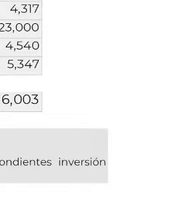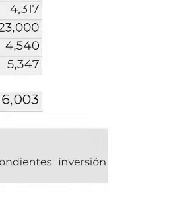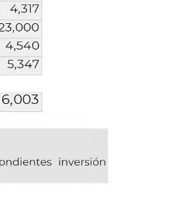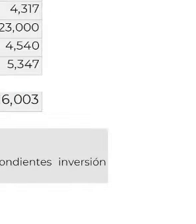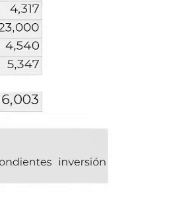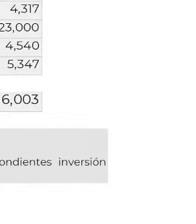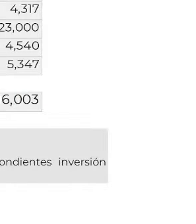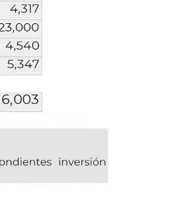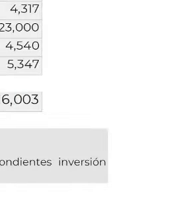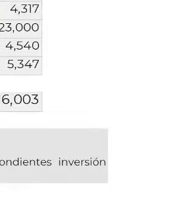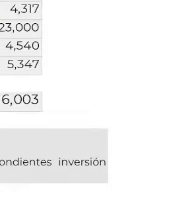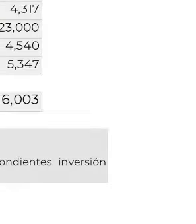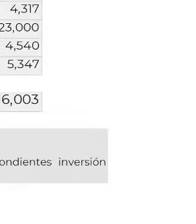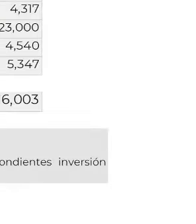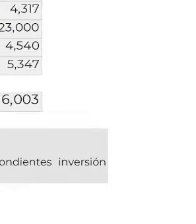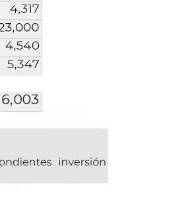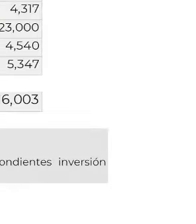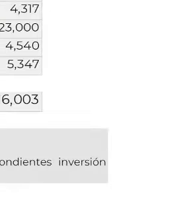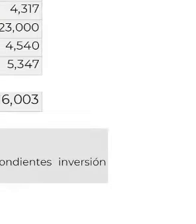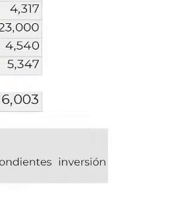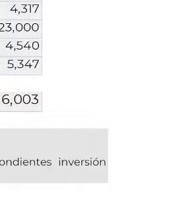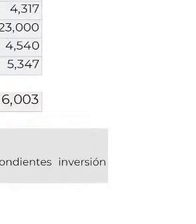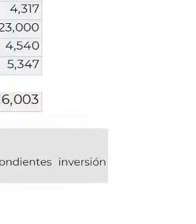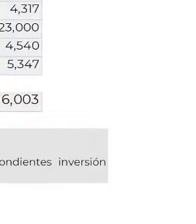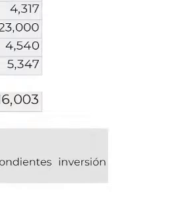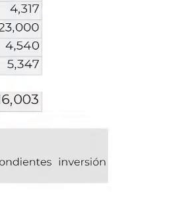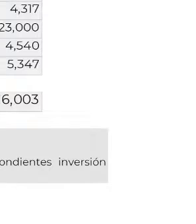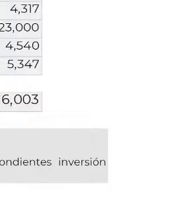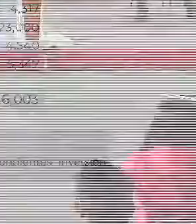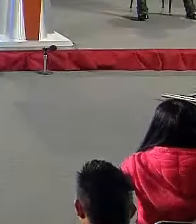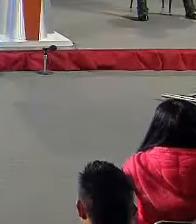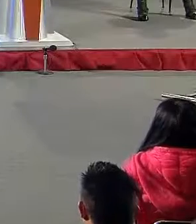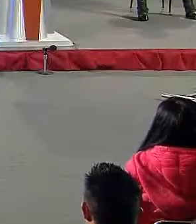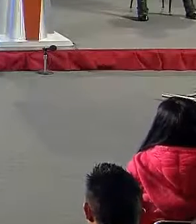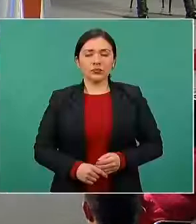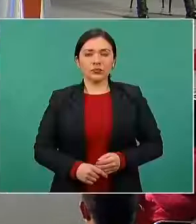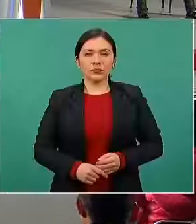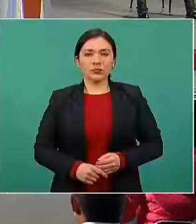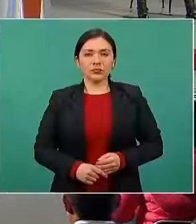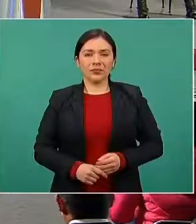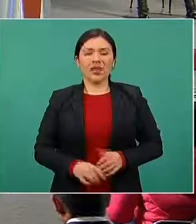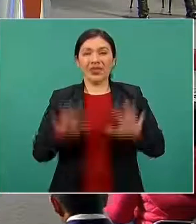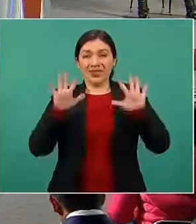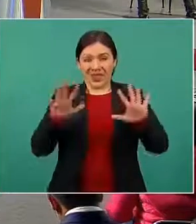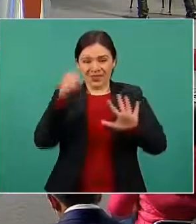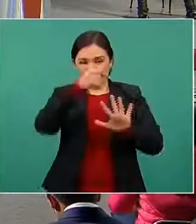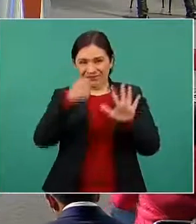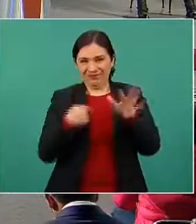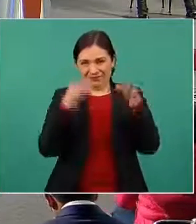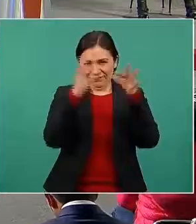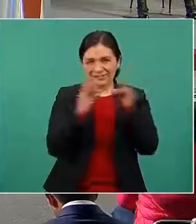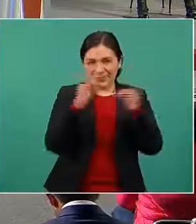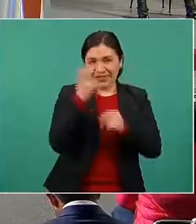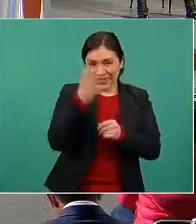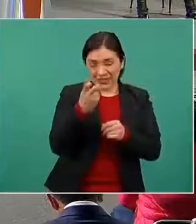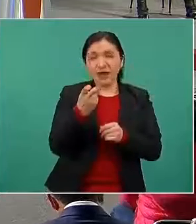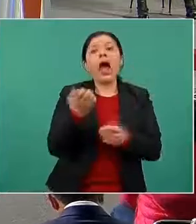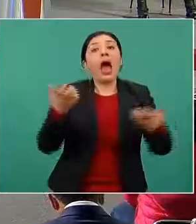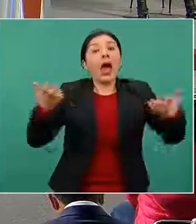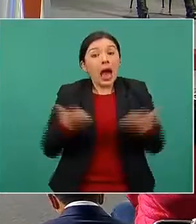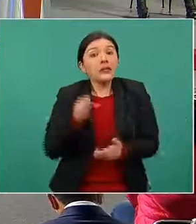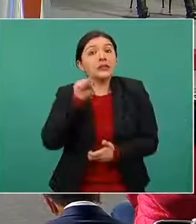han logrado y habrán de concretarse gracias al apoyo, y aquí quiero ser muy enfático,